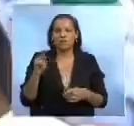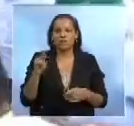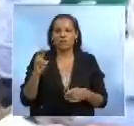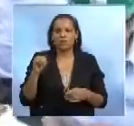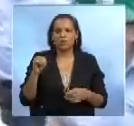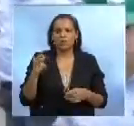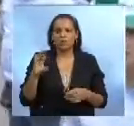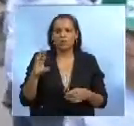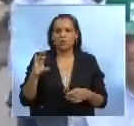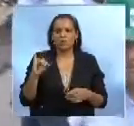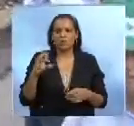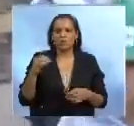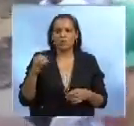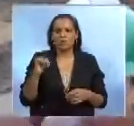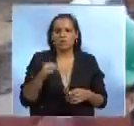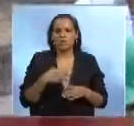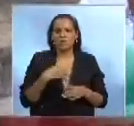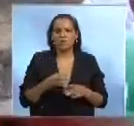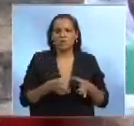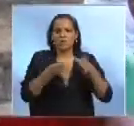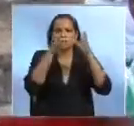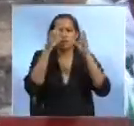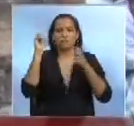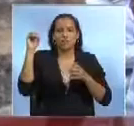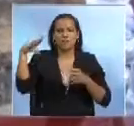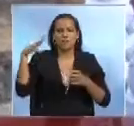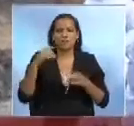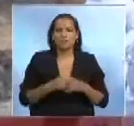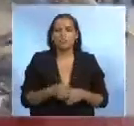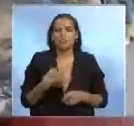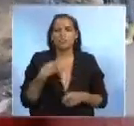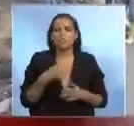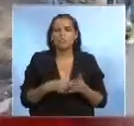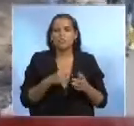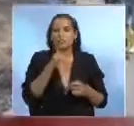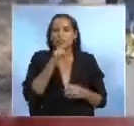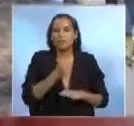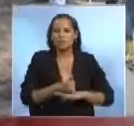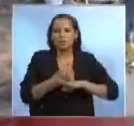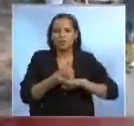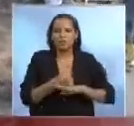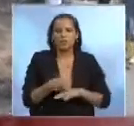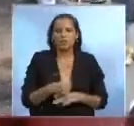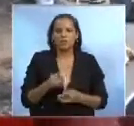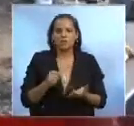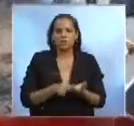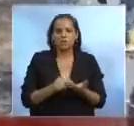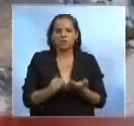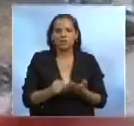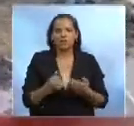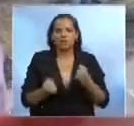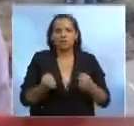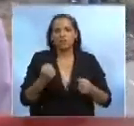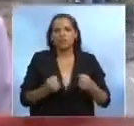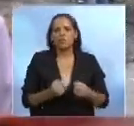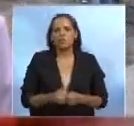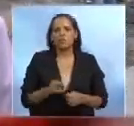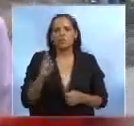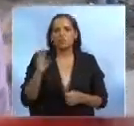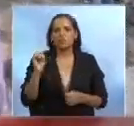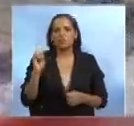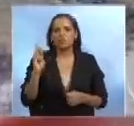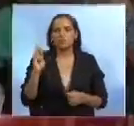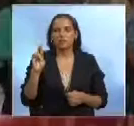rígido, parterre central con postes de iluminación. Roberto Gámez, director provincial del Ministerio de Transporte y Obras